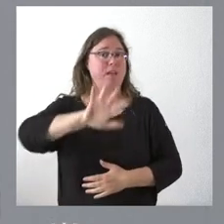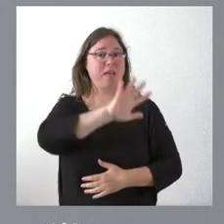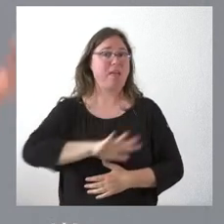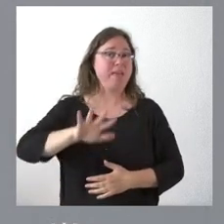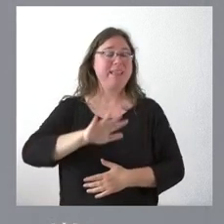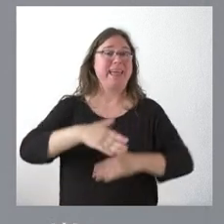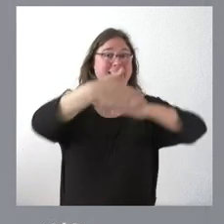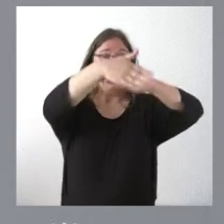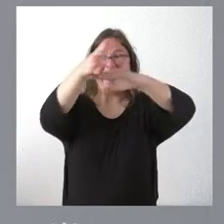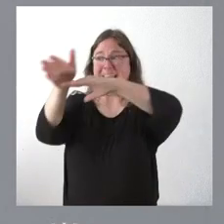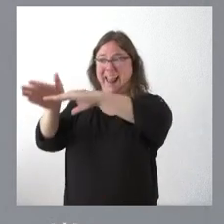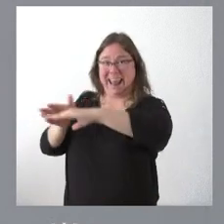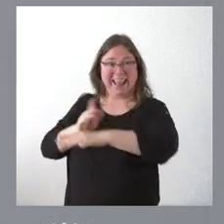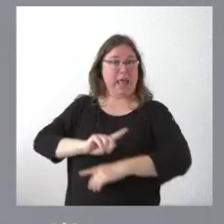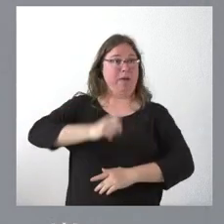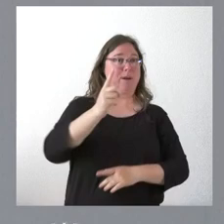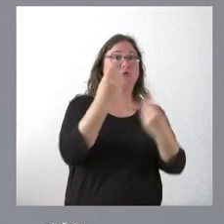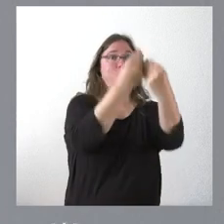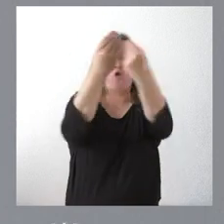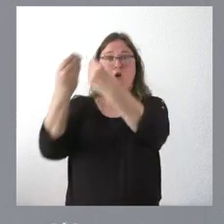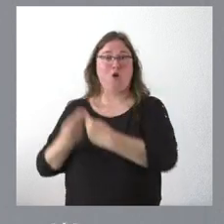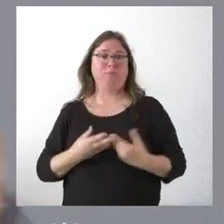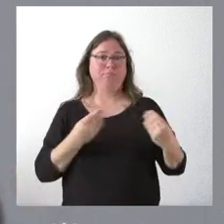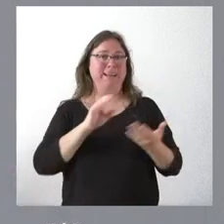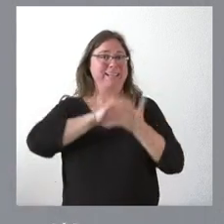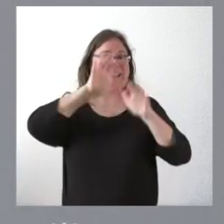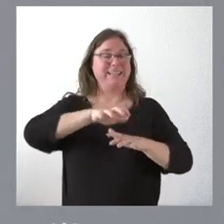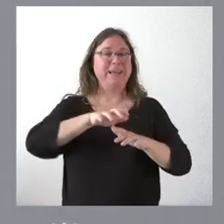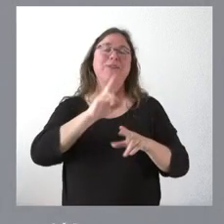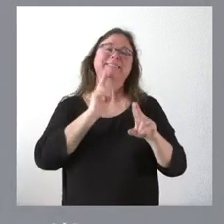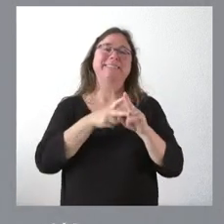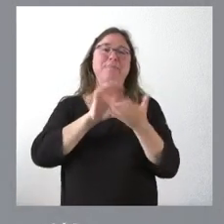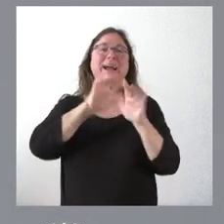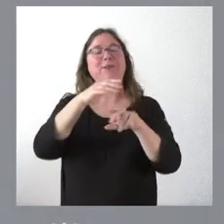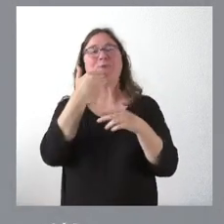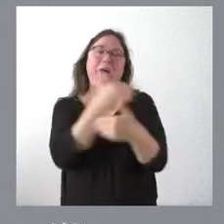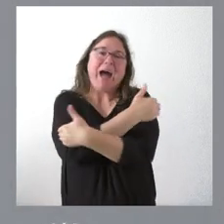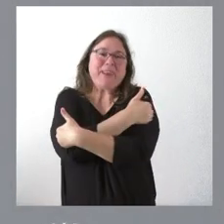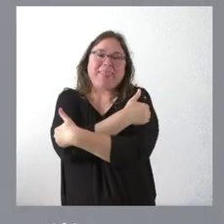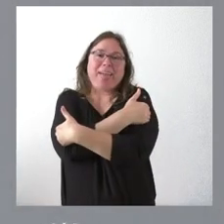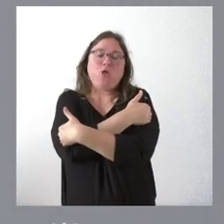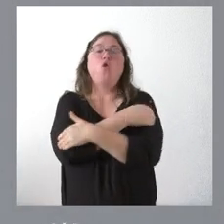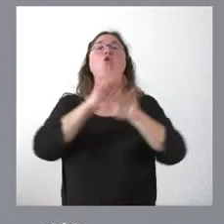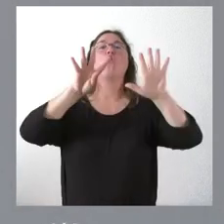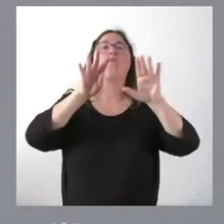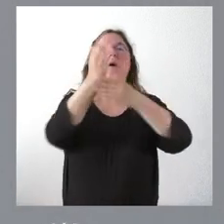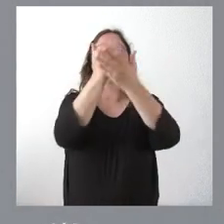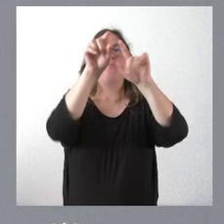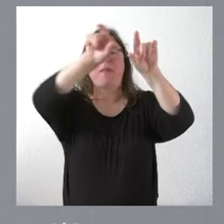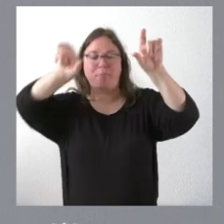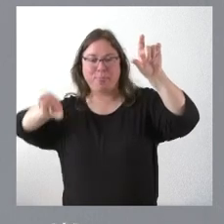más límites geográficos con otras comunidades autónomas. Castilla y León está abrazado por otras 9 comunidades autónomas de España y